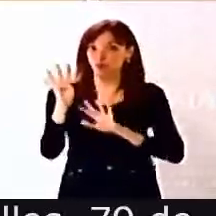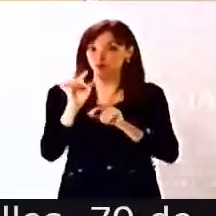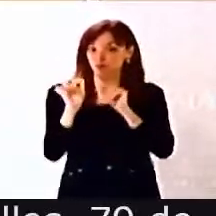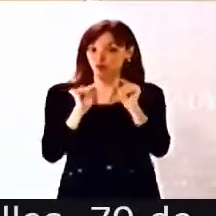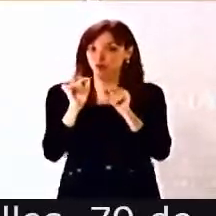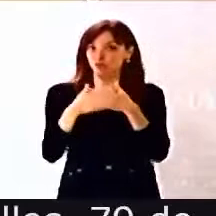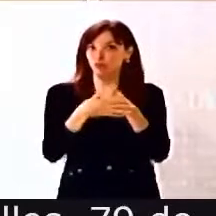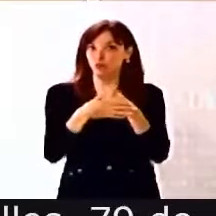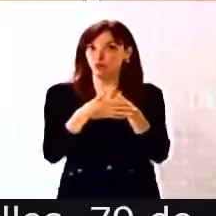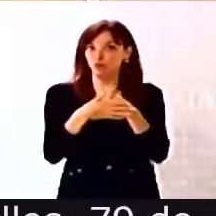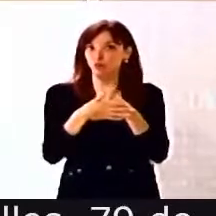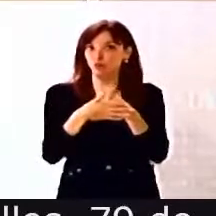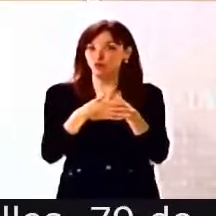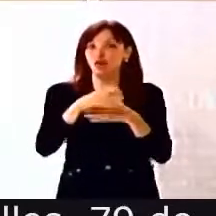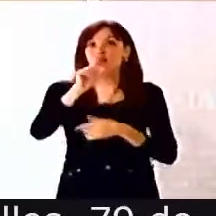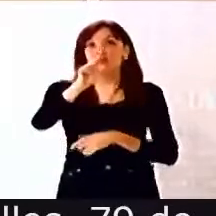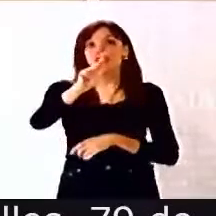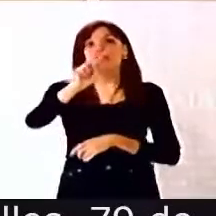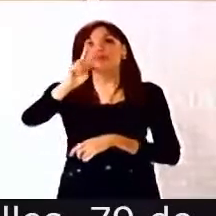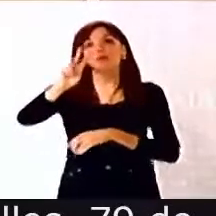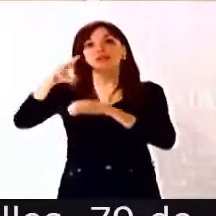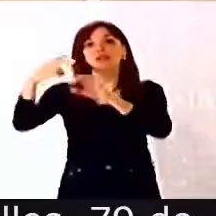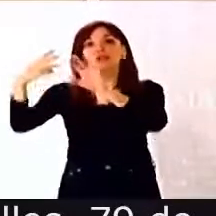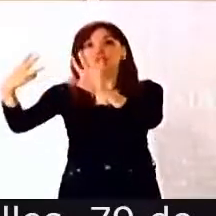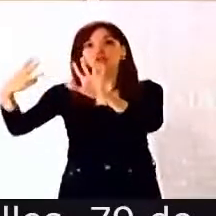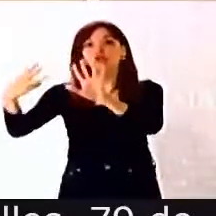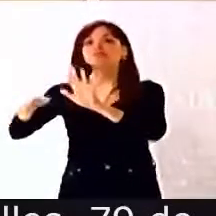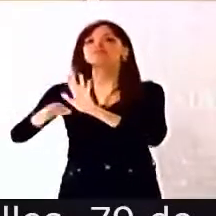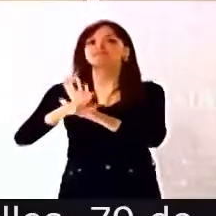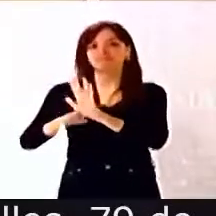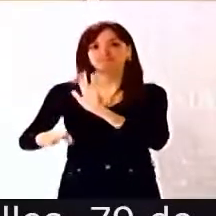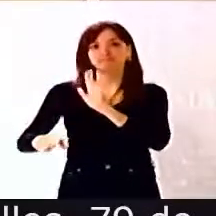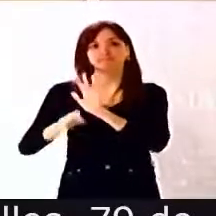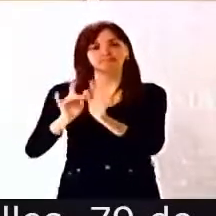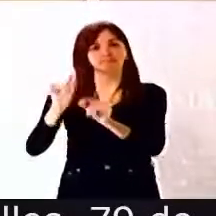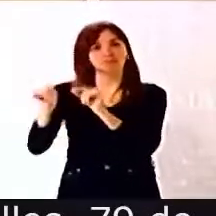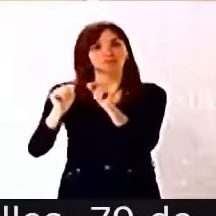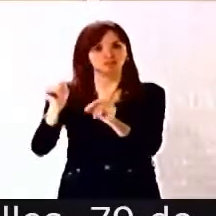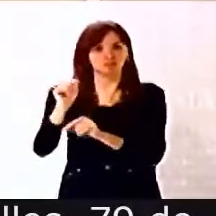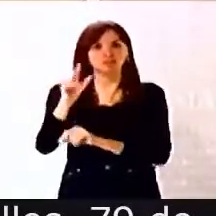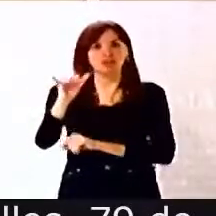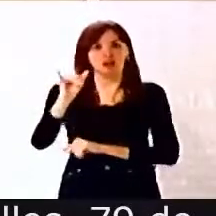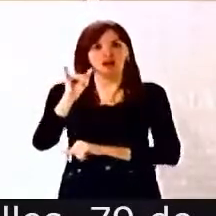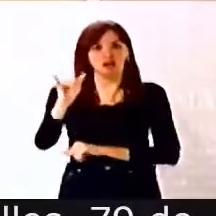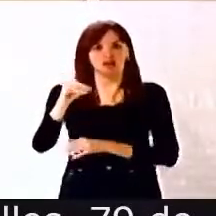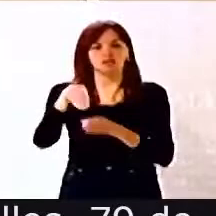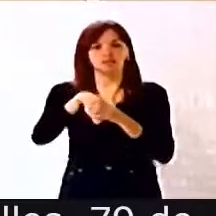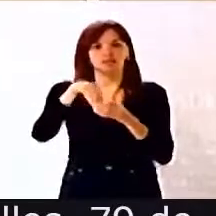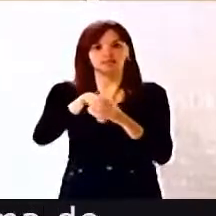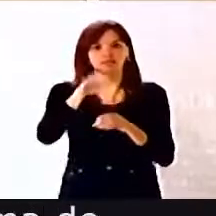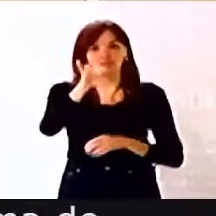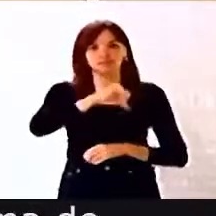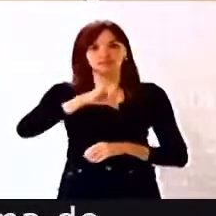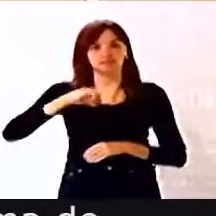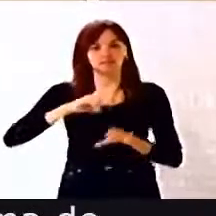y 128 brotes permanecen activos en la Comunidad Autónoma de Extremadura.